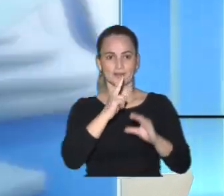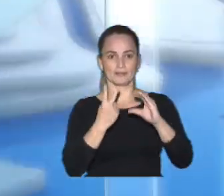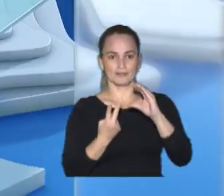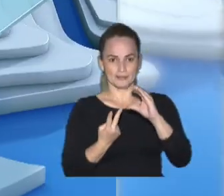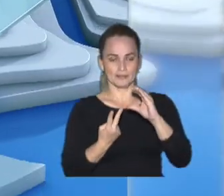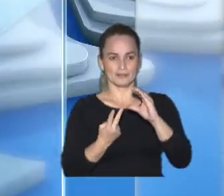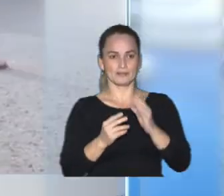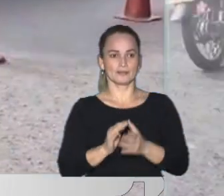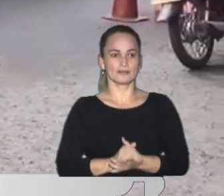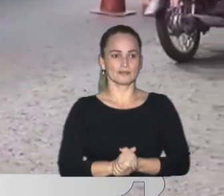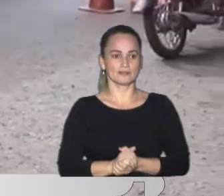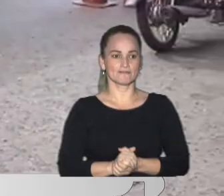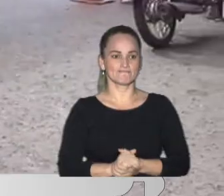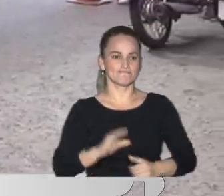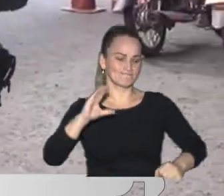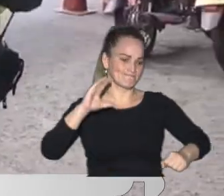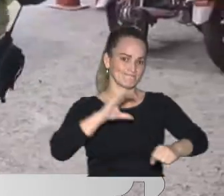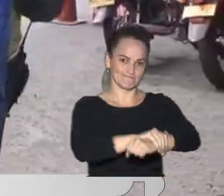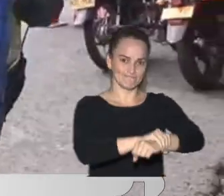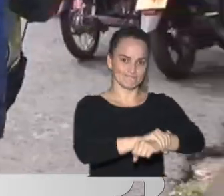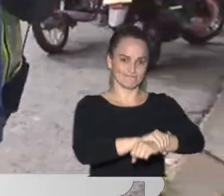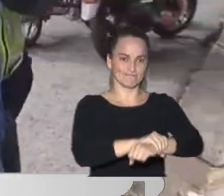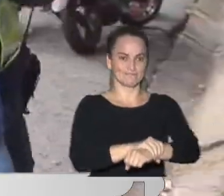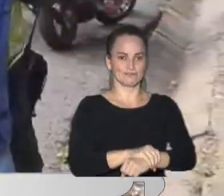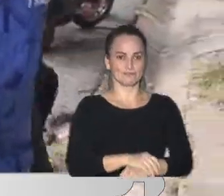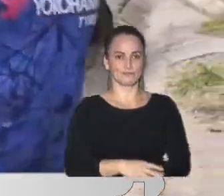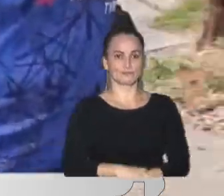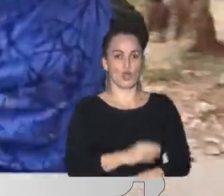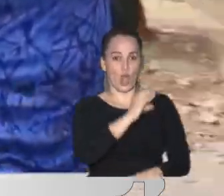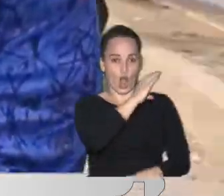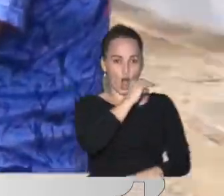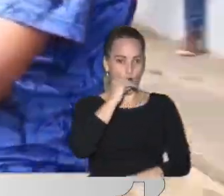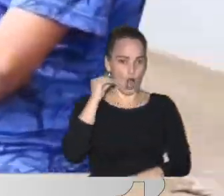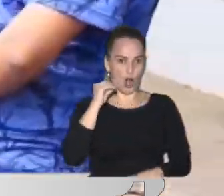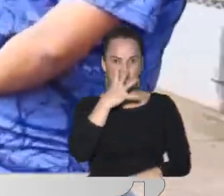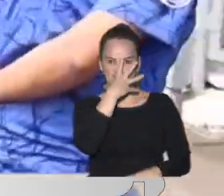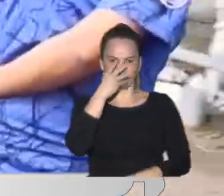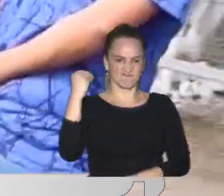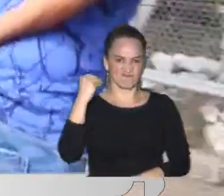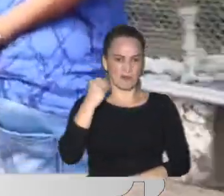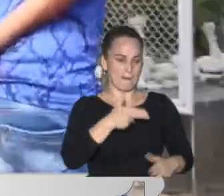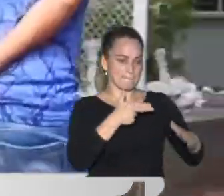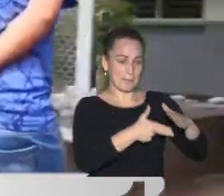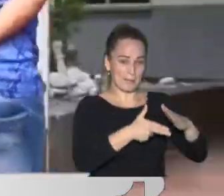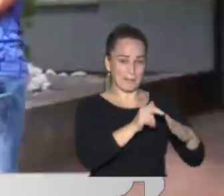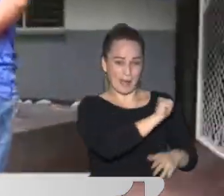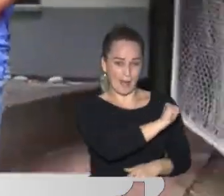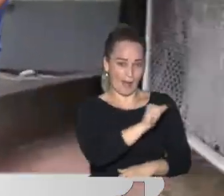CMI, capturan a 3 feminicidas en el Valle. Ya volvemos.